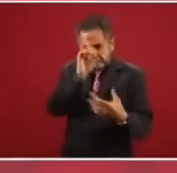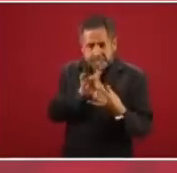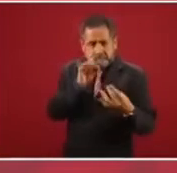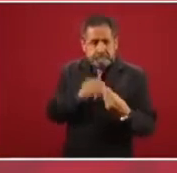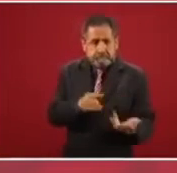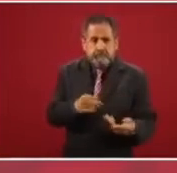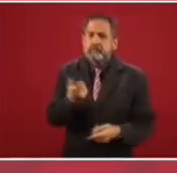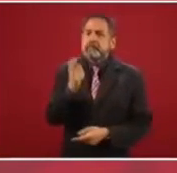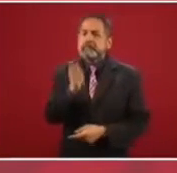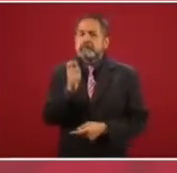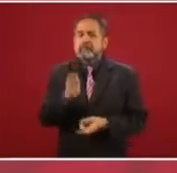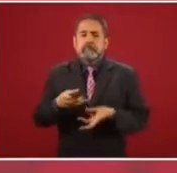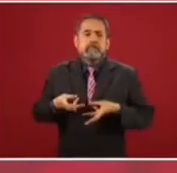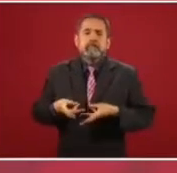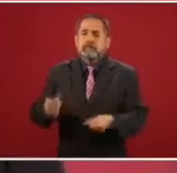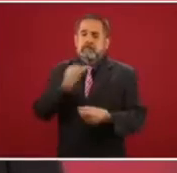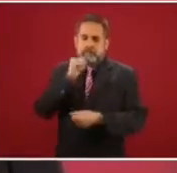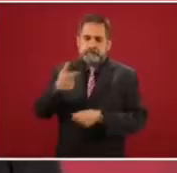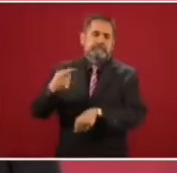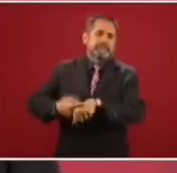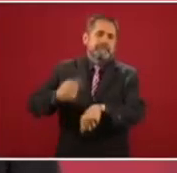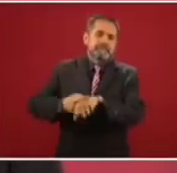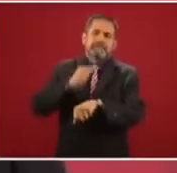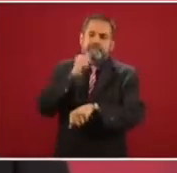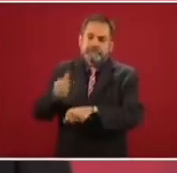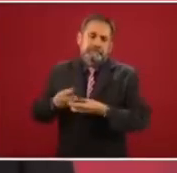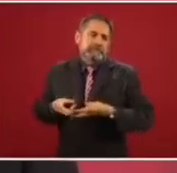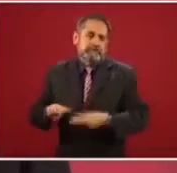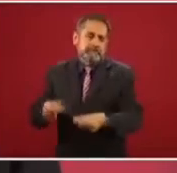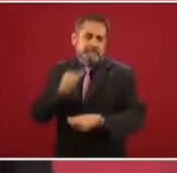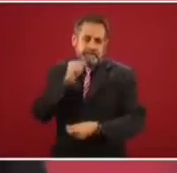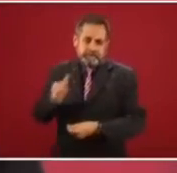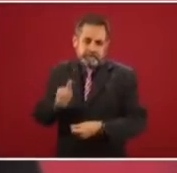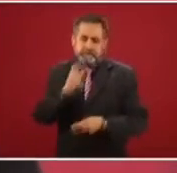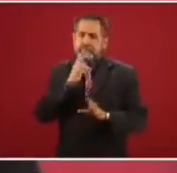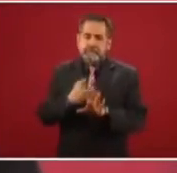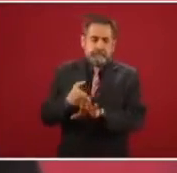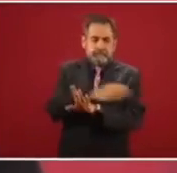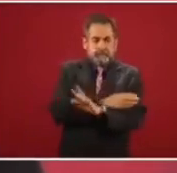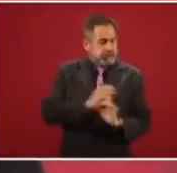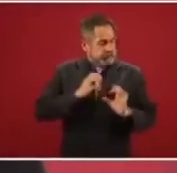muchísimo es mejor prevenir que curar